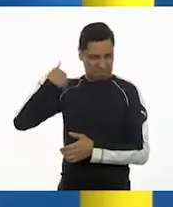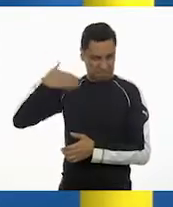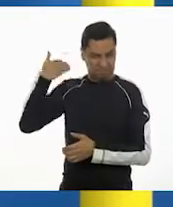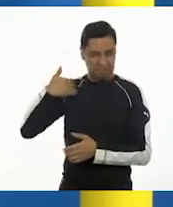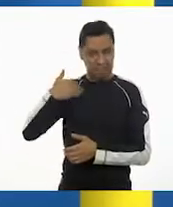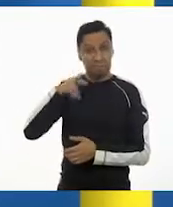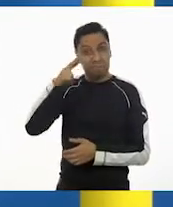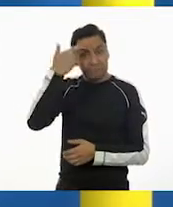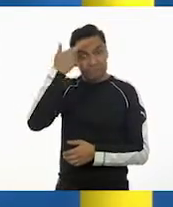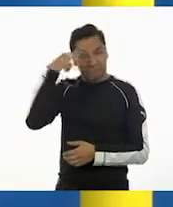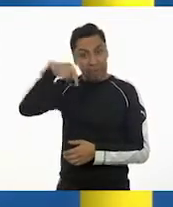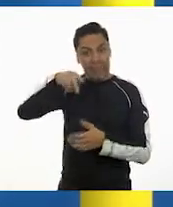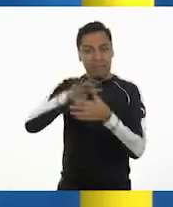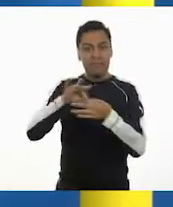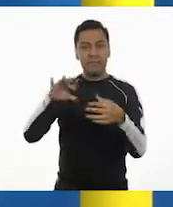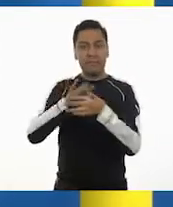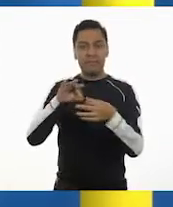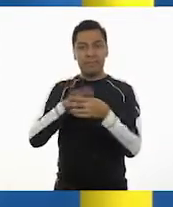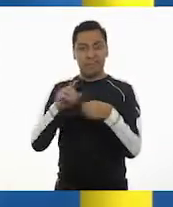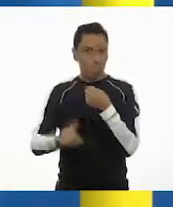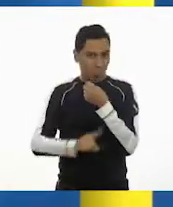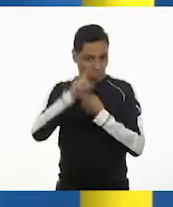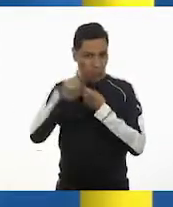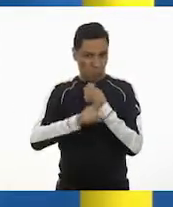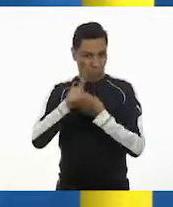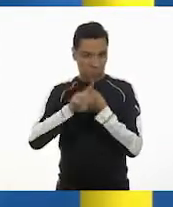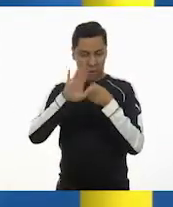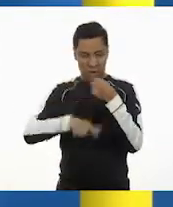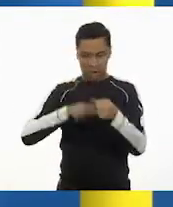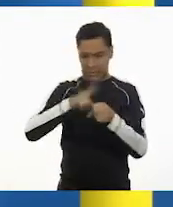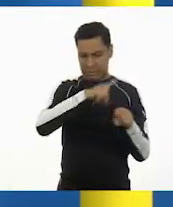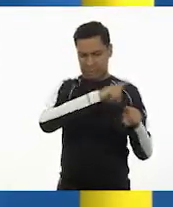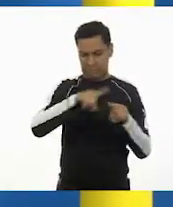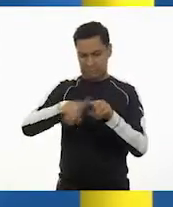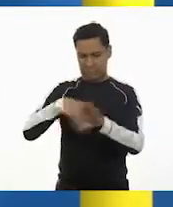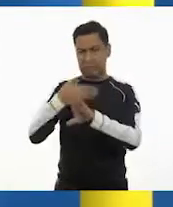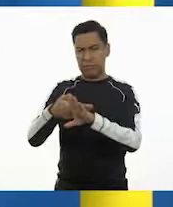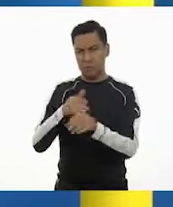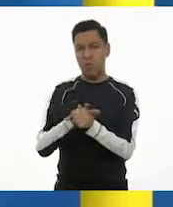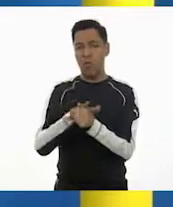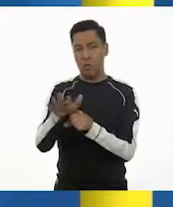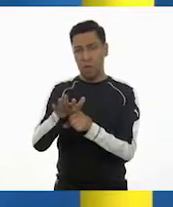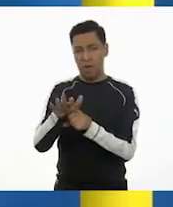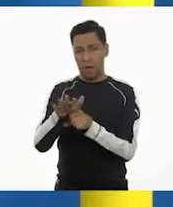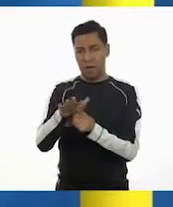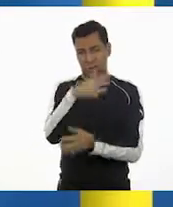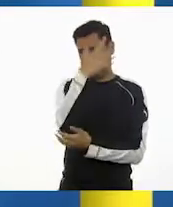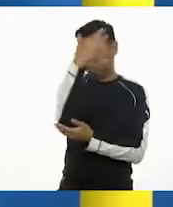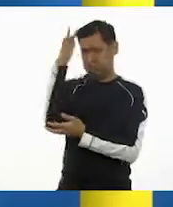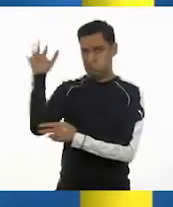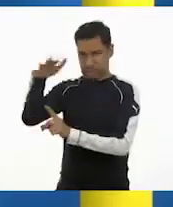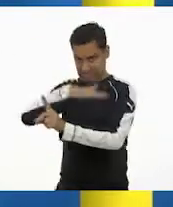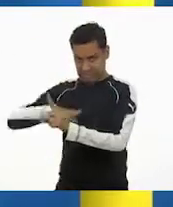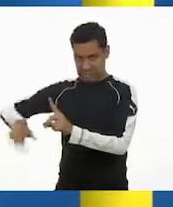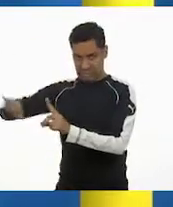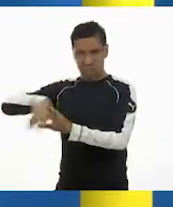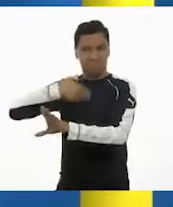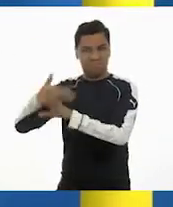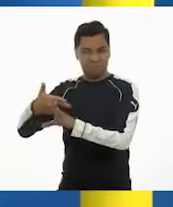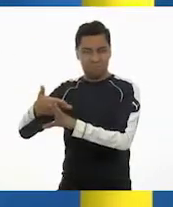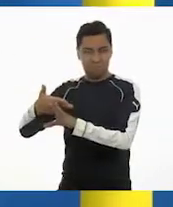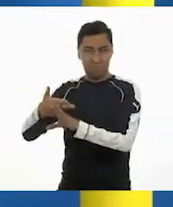que los principales problemas que afectan a los seres vivos son la destrucción del hábitat, la